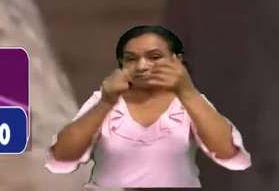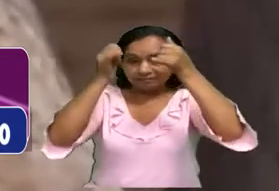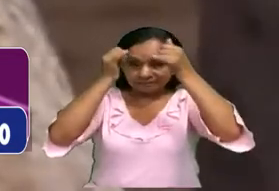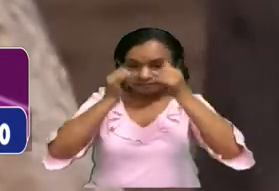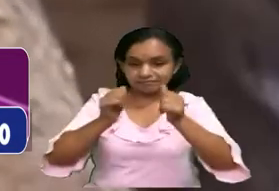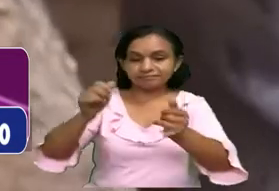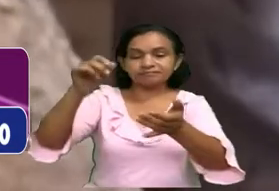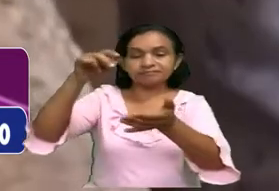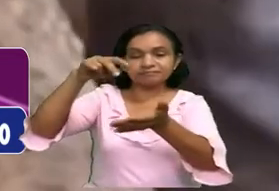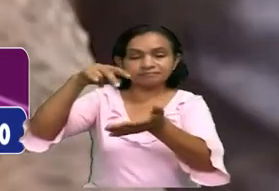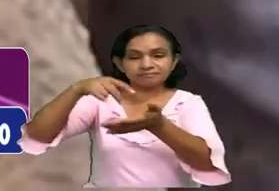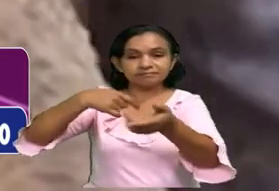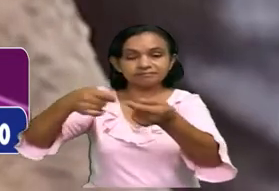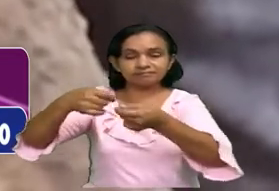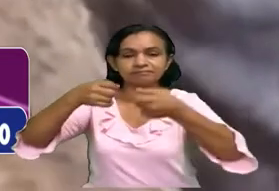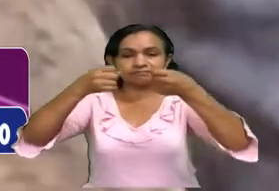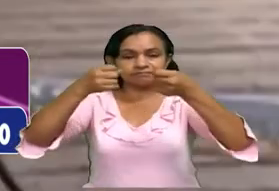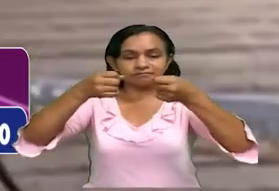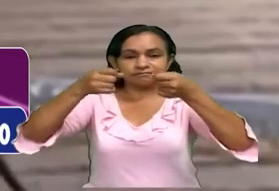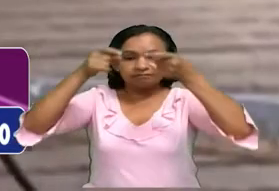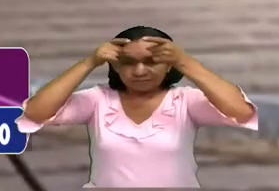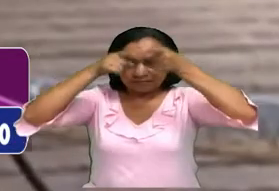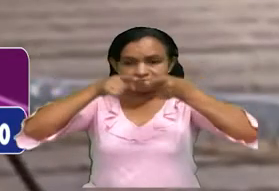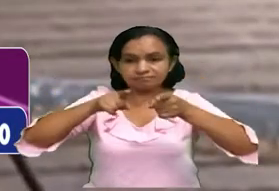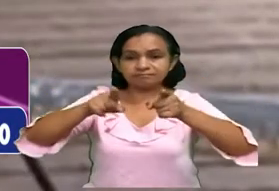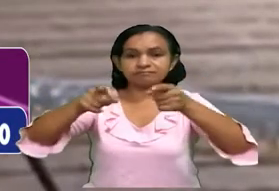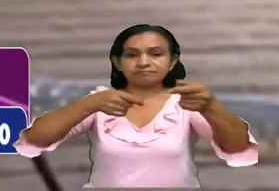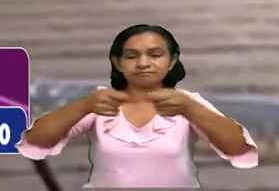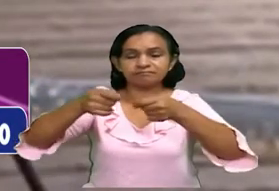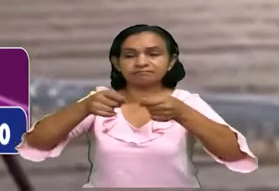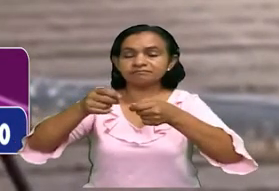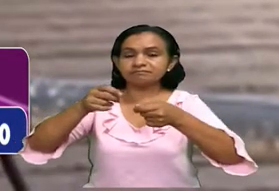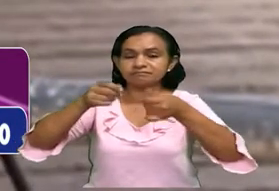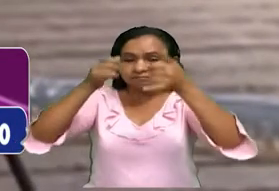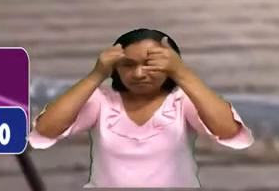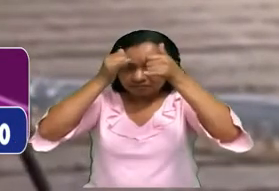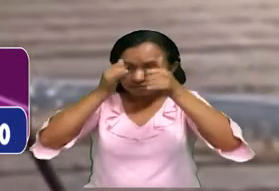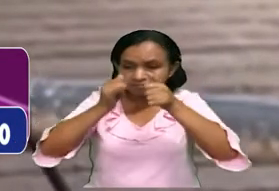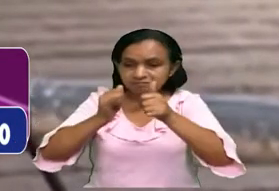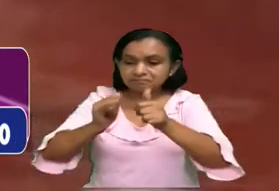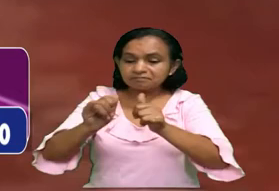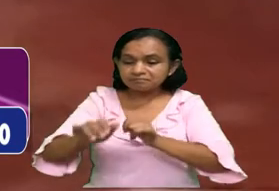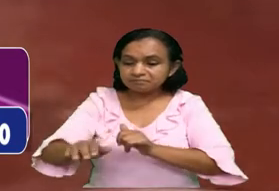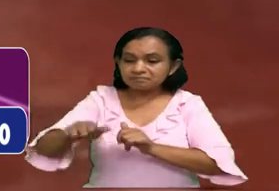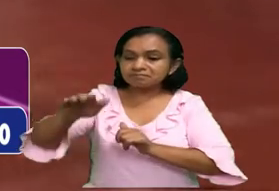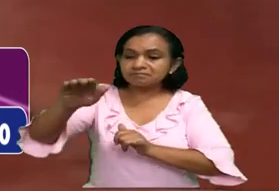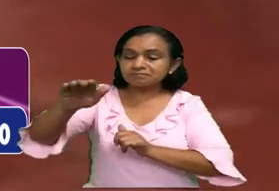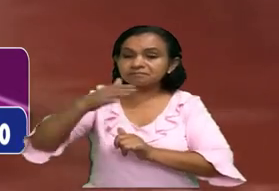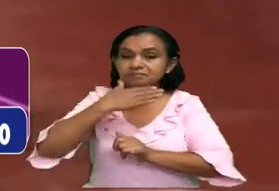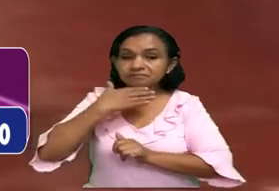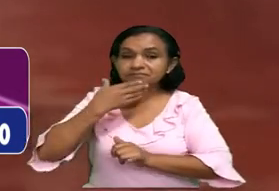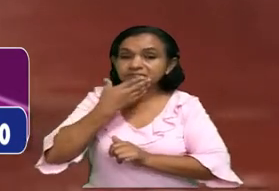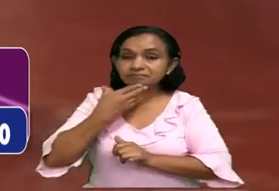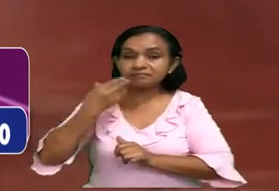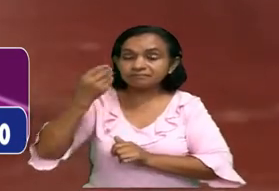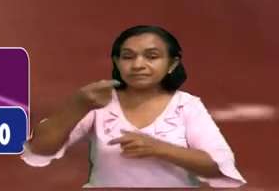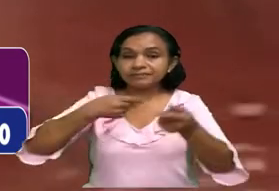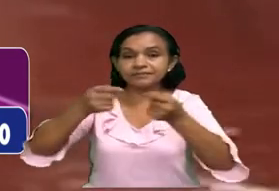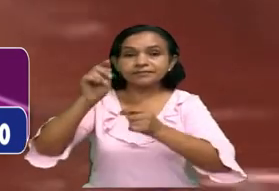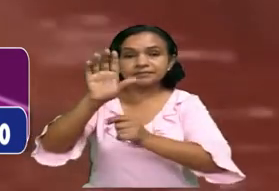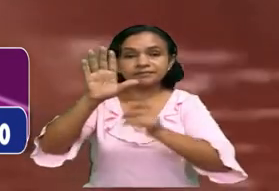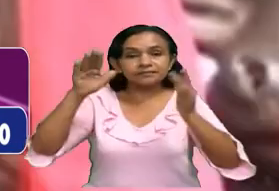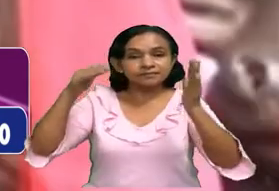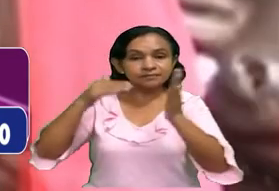en pie, para el ganado macho en pie y para vaquilla. Entonces, cuando hicimos un convenio con Venezuela de venderle